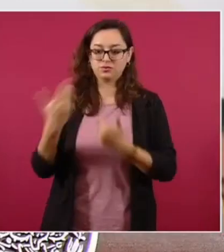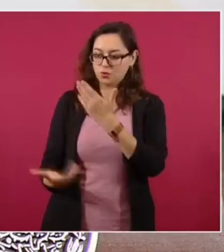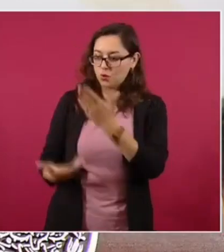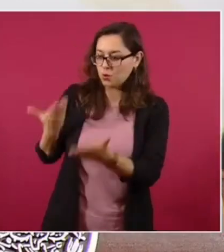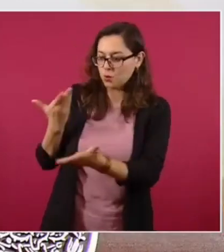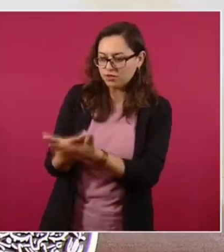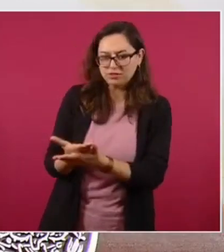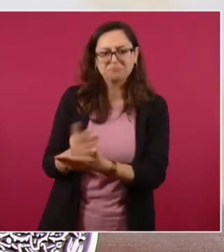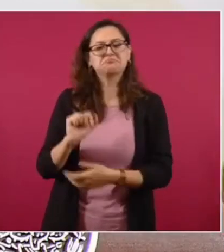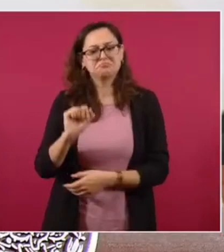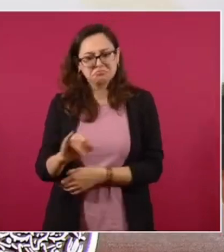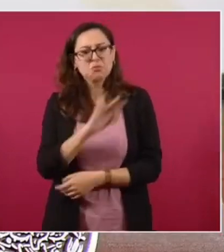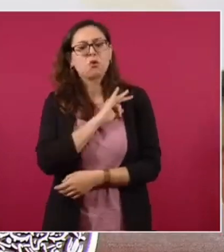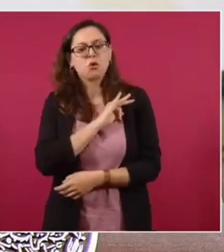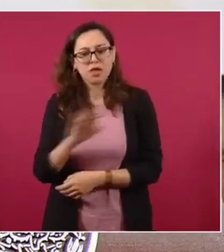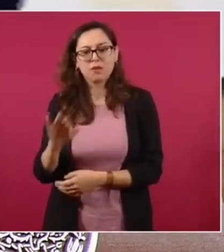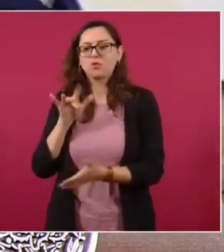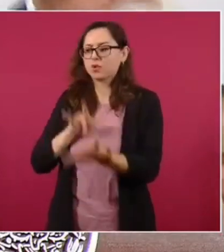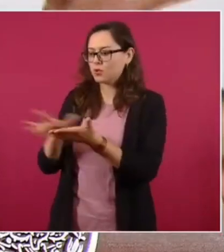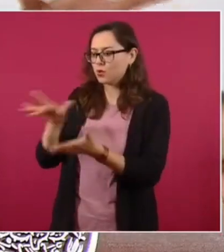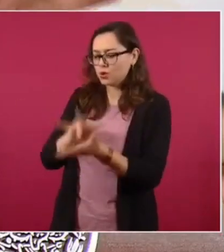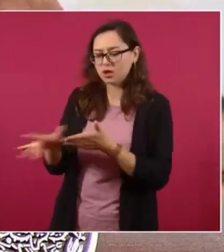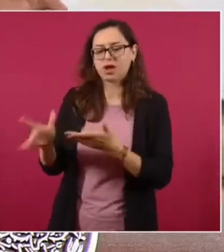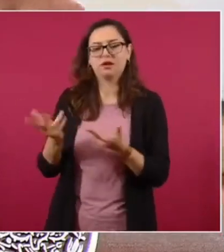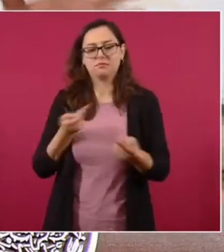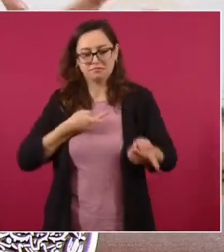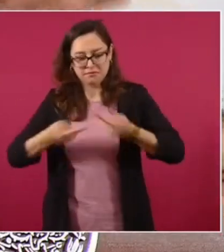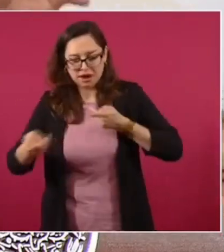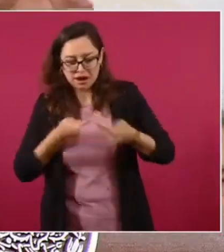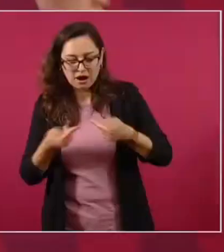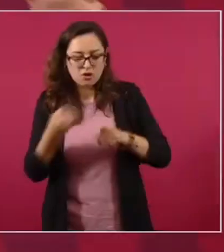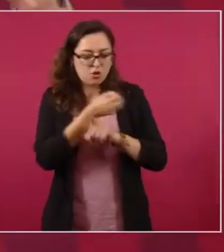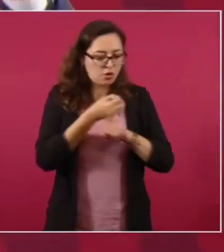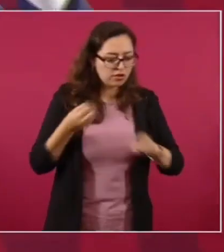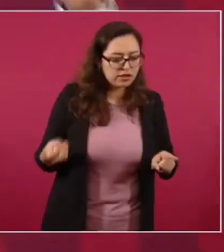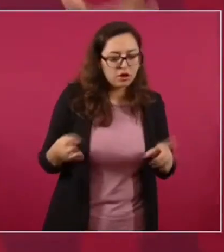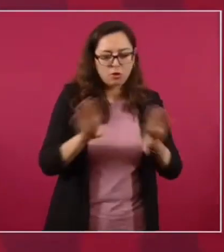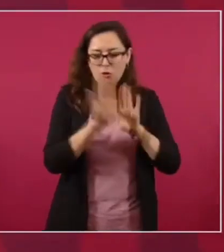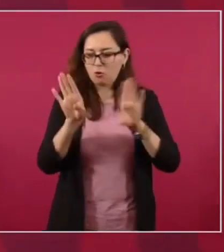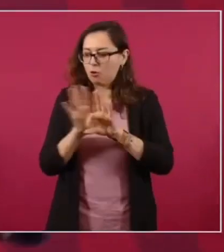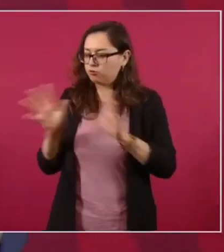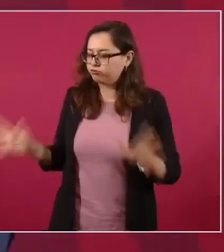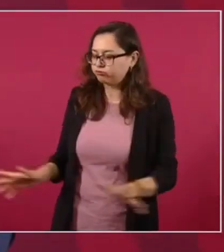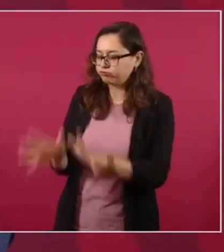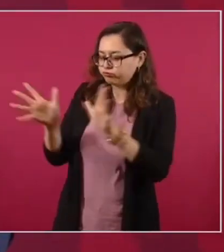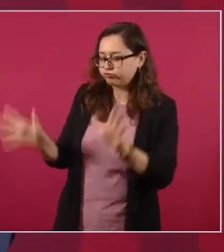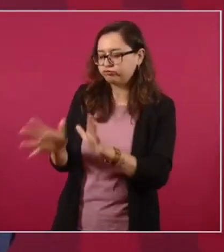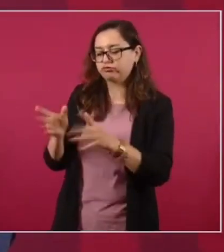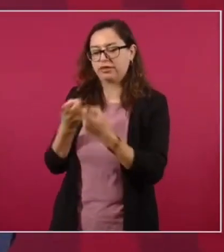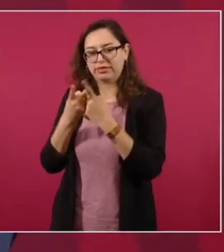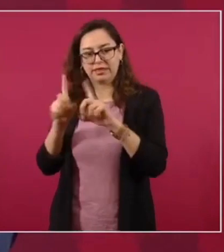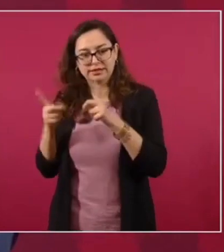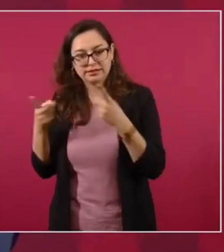hacer. Un plan de desarrollo para toda América,